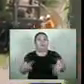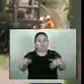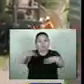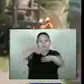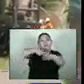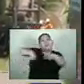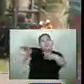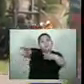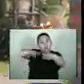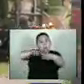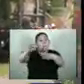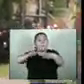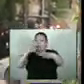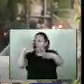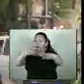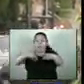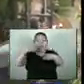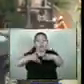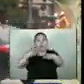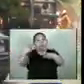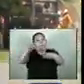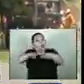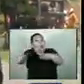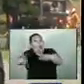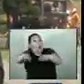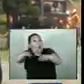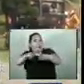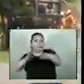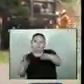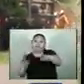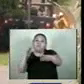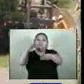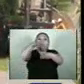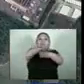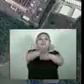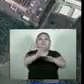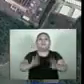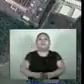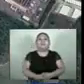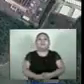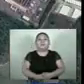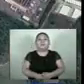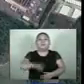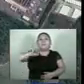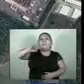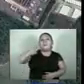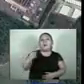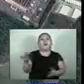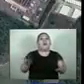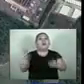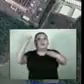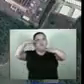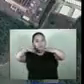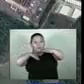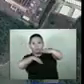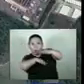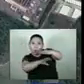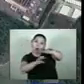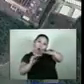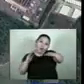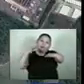para los retornos y para los giros izquierdos de todos los conductores que transitan por esta carretera. El primer paso a desnivel y el más